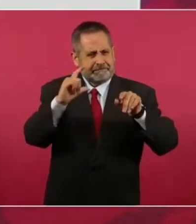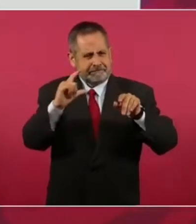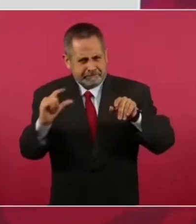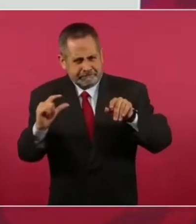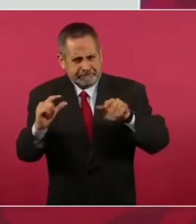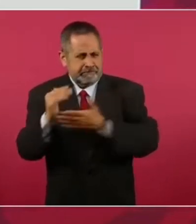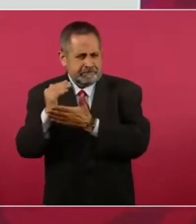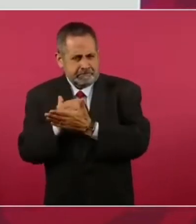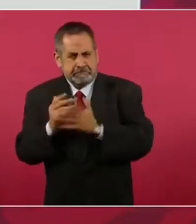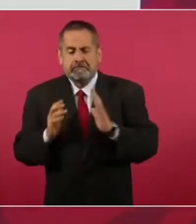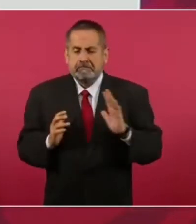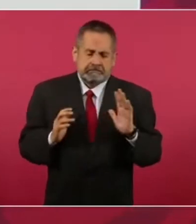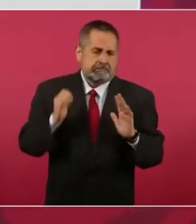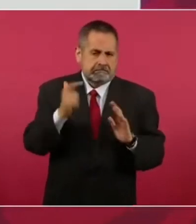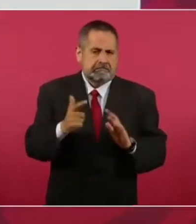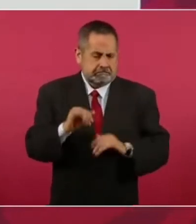poco, bajar.